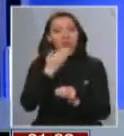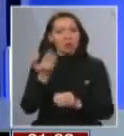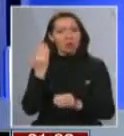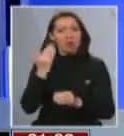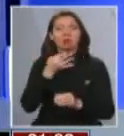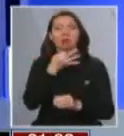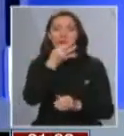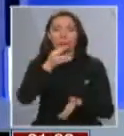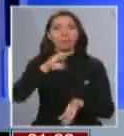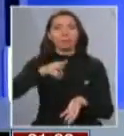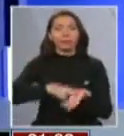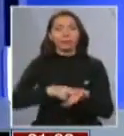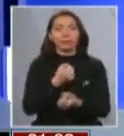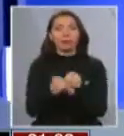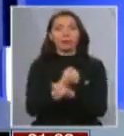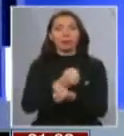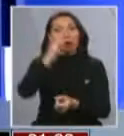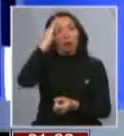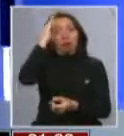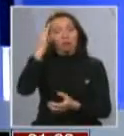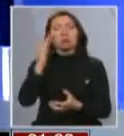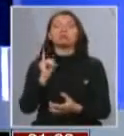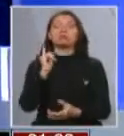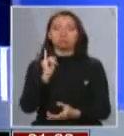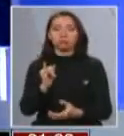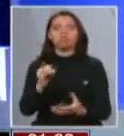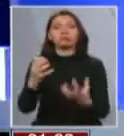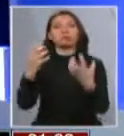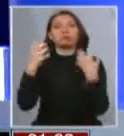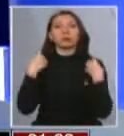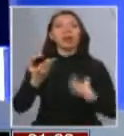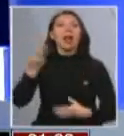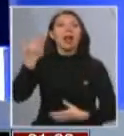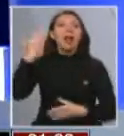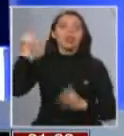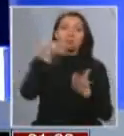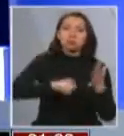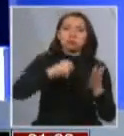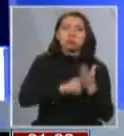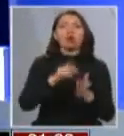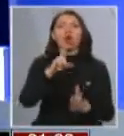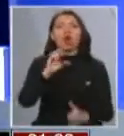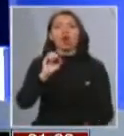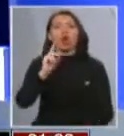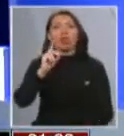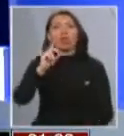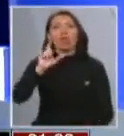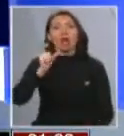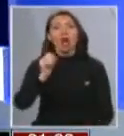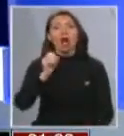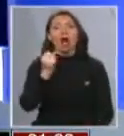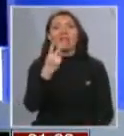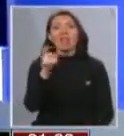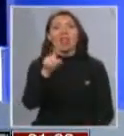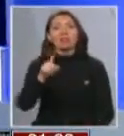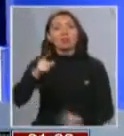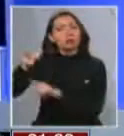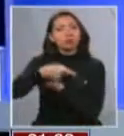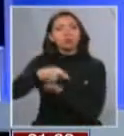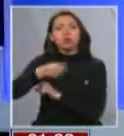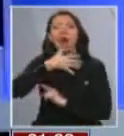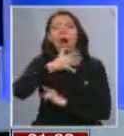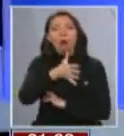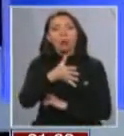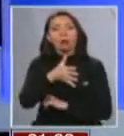el reconocimiento de carabineros en la responsabilidad que tuvieron en la agresión a Rodrigo Avilés por parte de un carro lanzaaguas. Y se